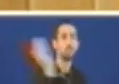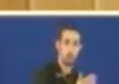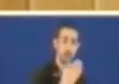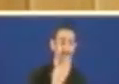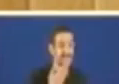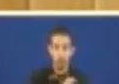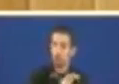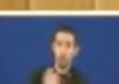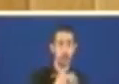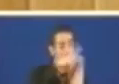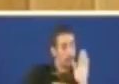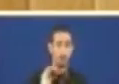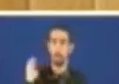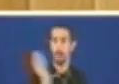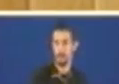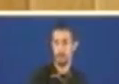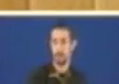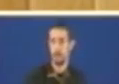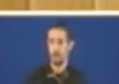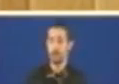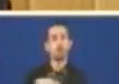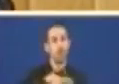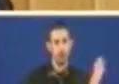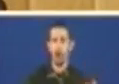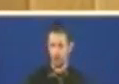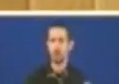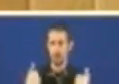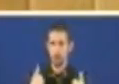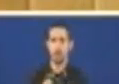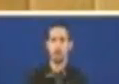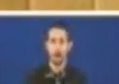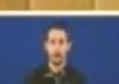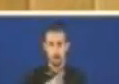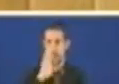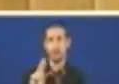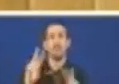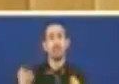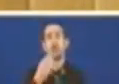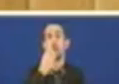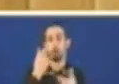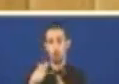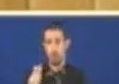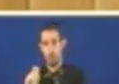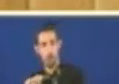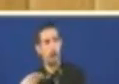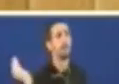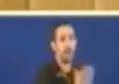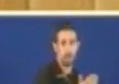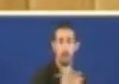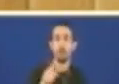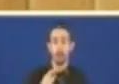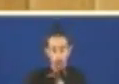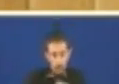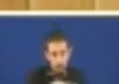normativa. Que a Xunta de Galiza ten competencias para actuar directamente en materia de consumo e tamén a través da influencia pequena, pero algunha lle